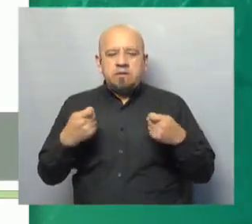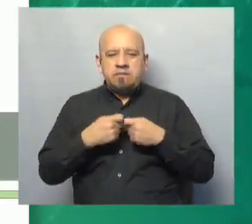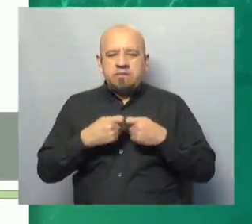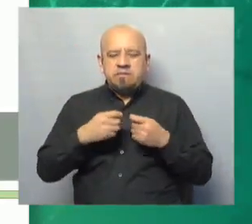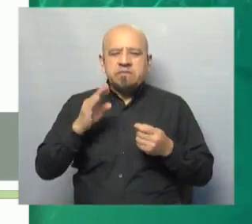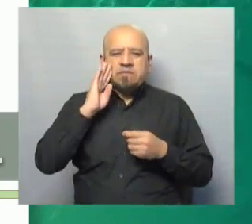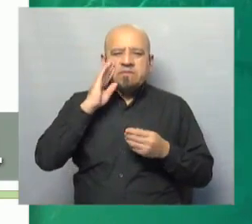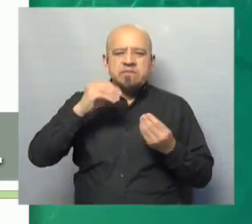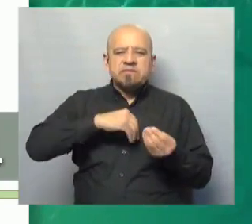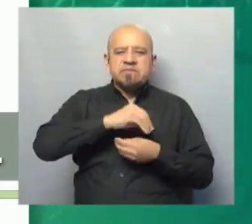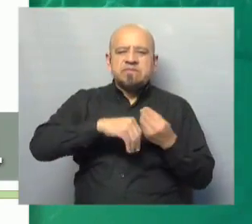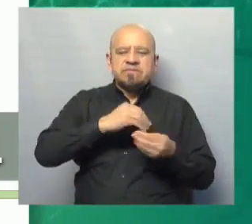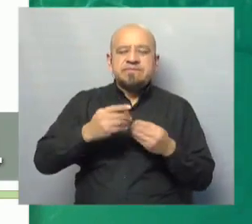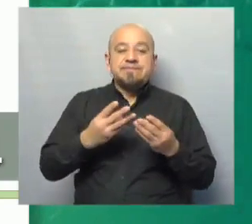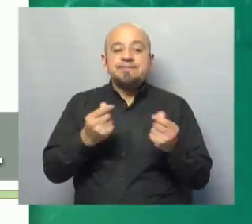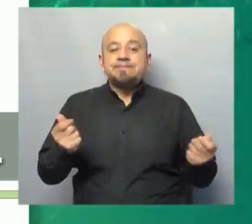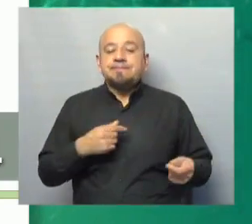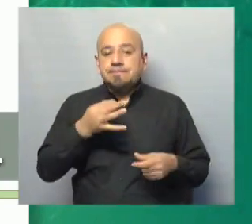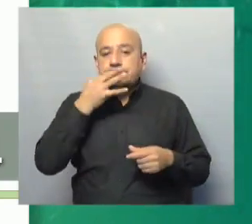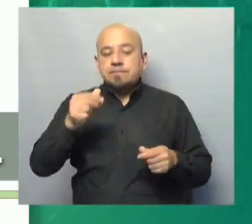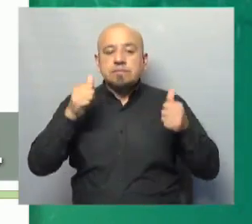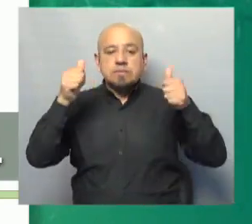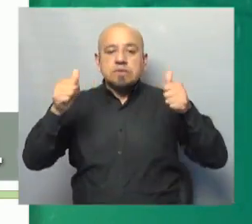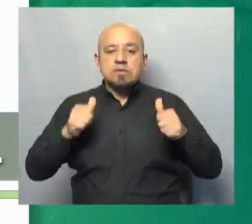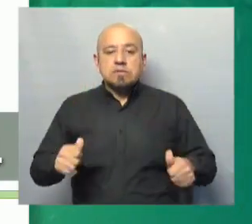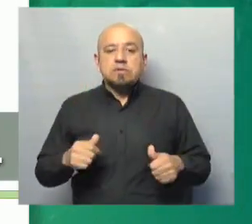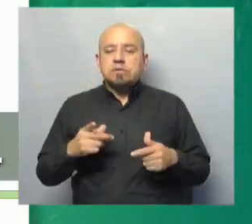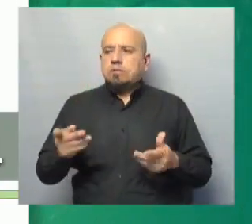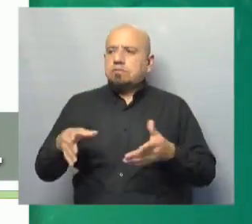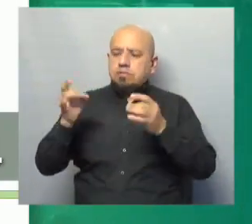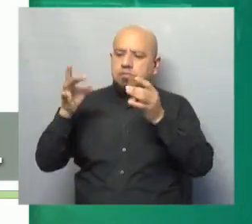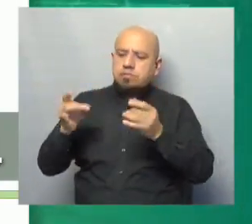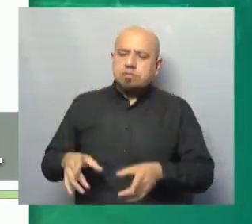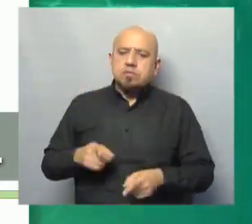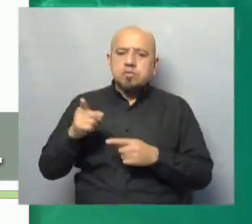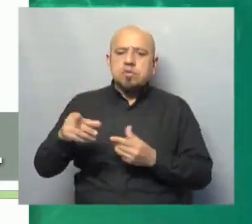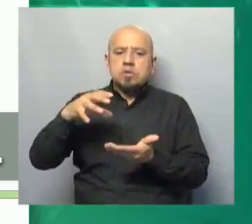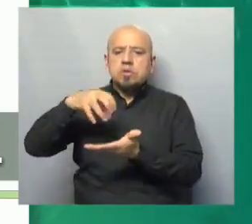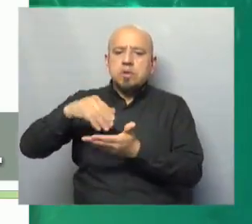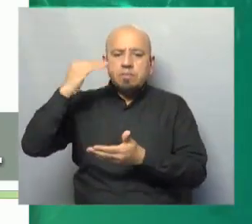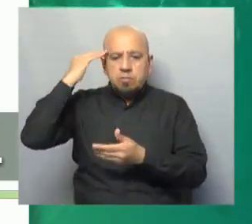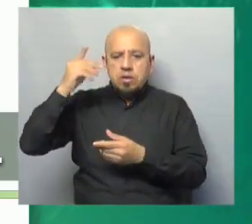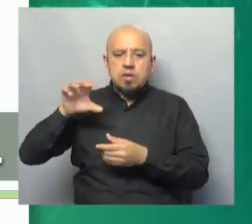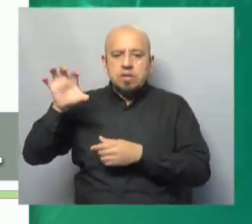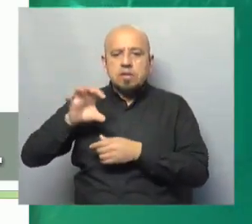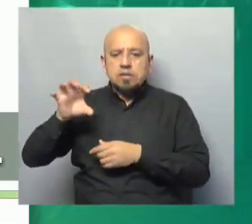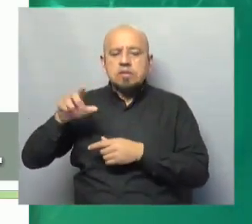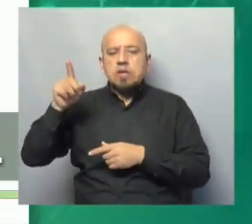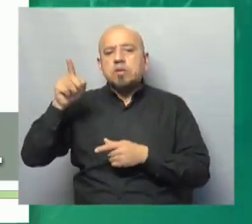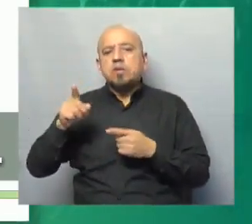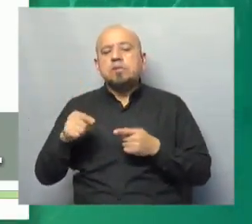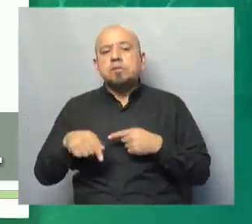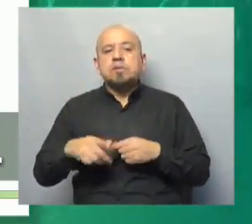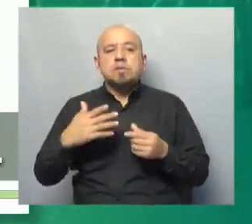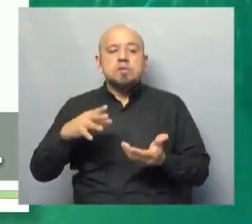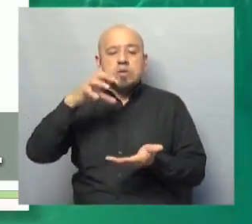detenidos-desaparecidos condenó a través de un comunicado de la banda lización perpetrada contra el memorial ubicado en el parque para ferreira el